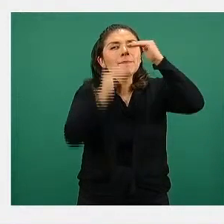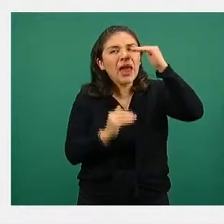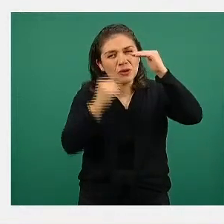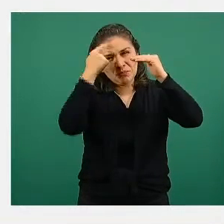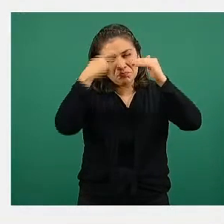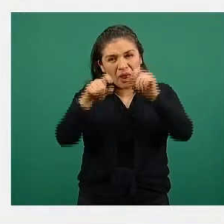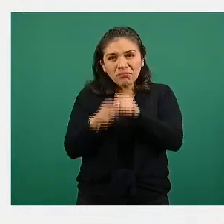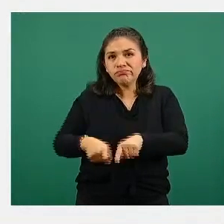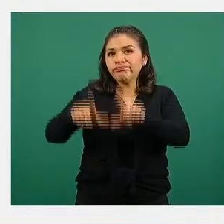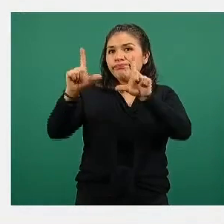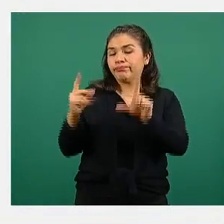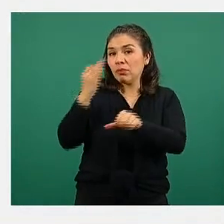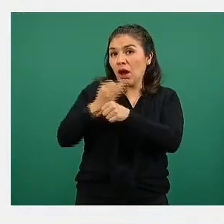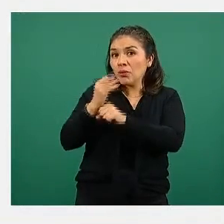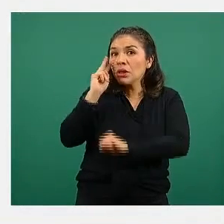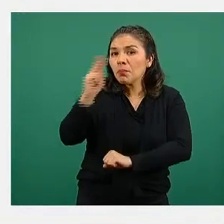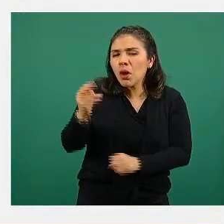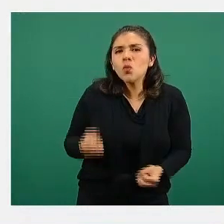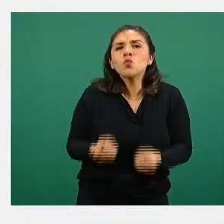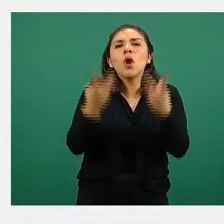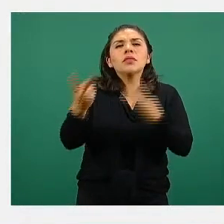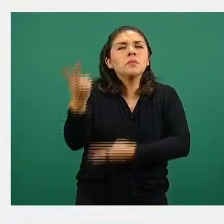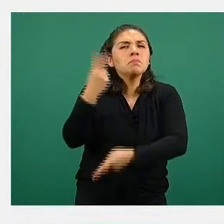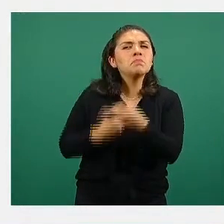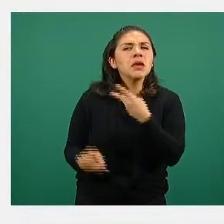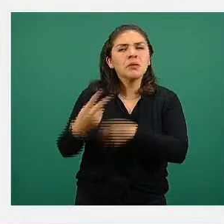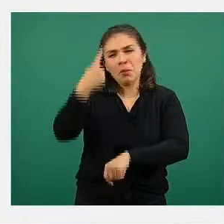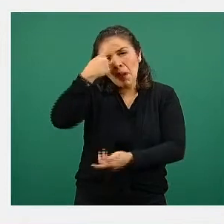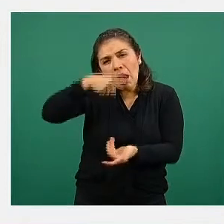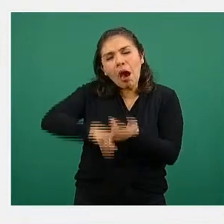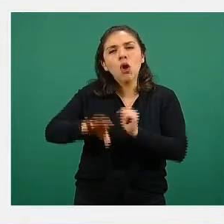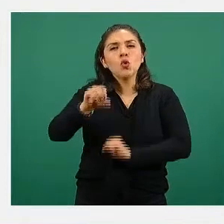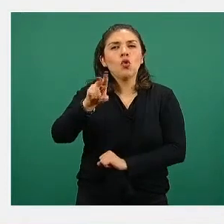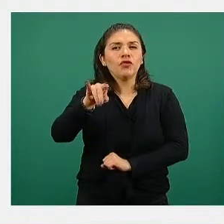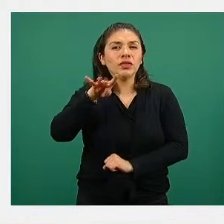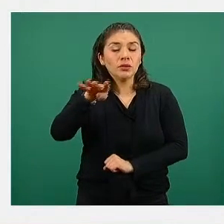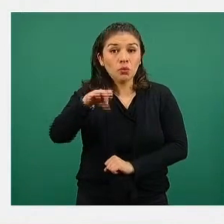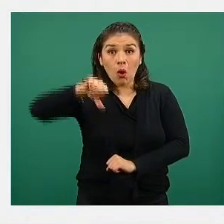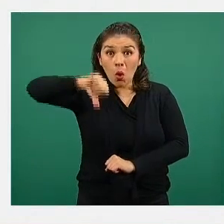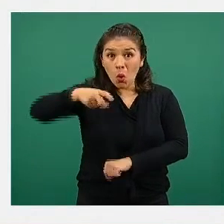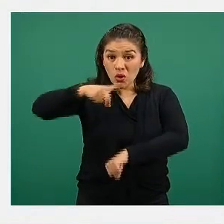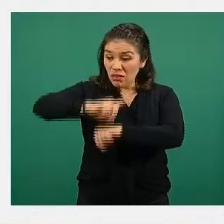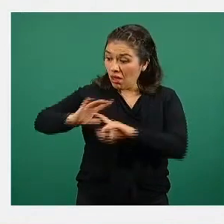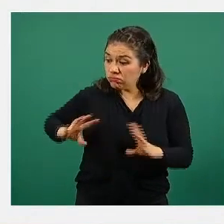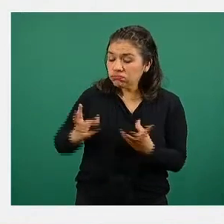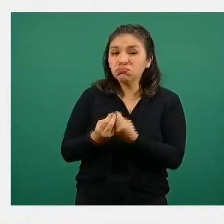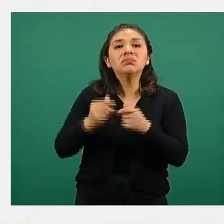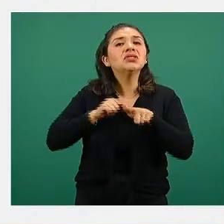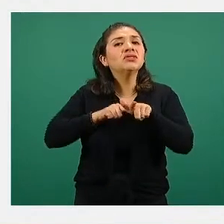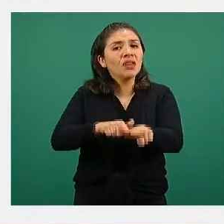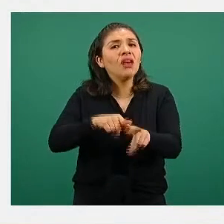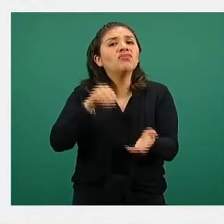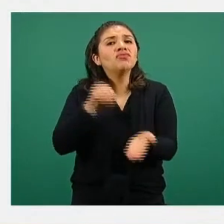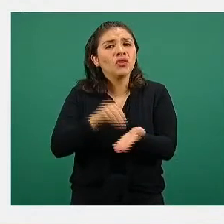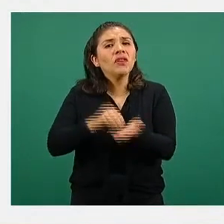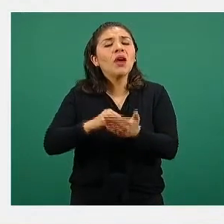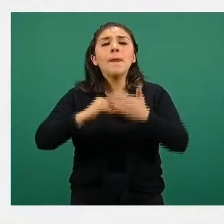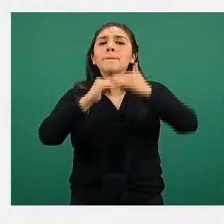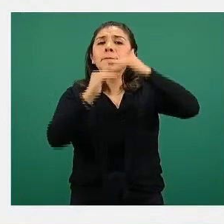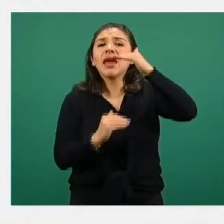presentación de los casos estimados de COVID-19, que para el día de hoy mantiene todavía un